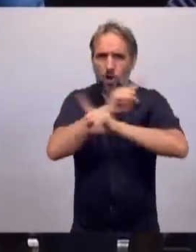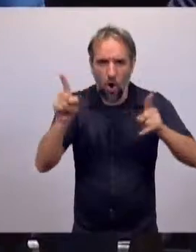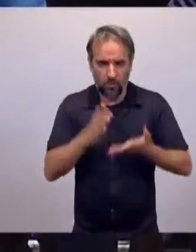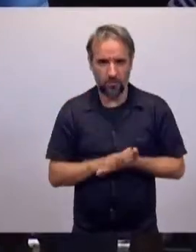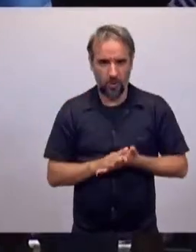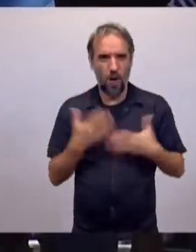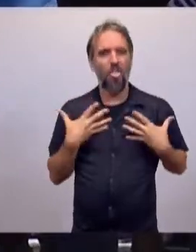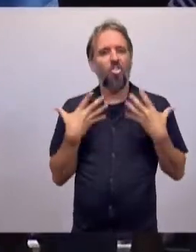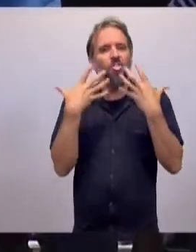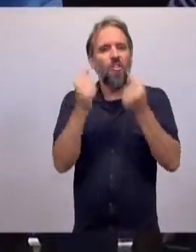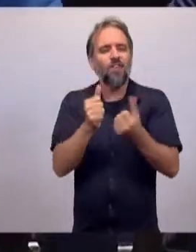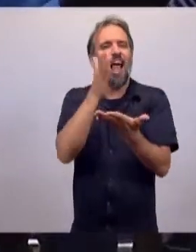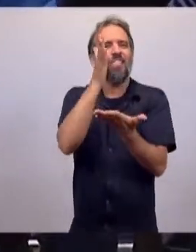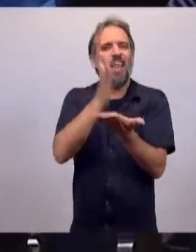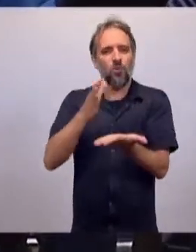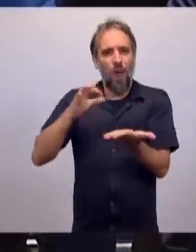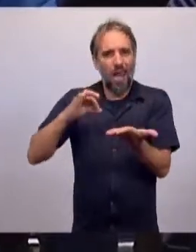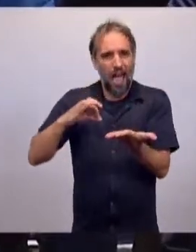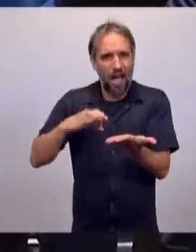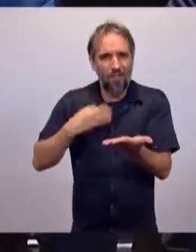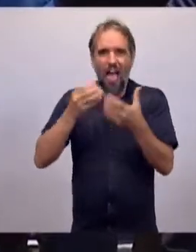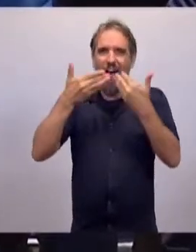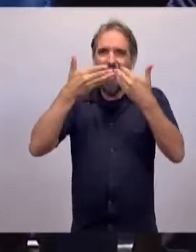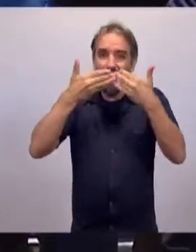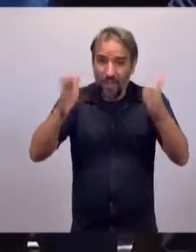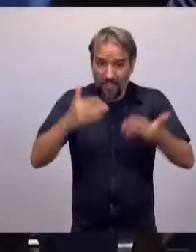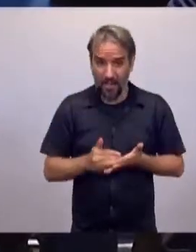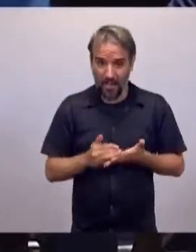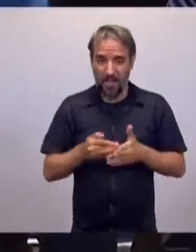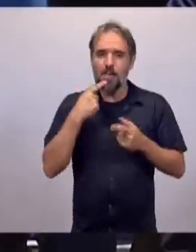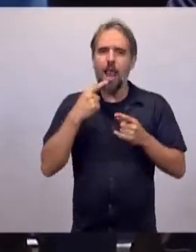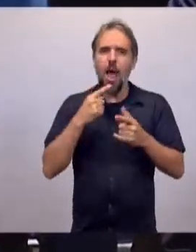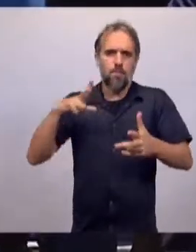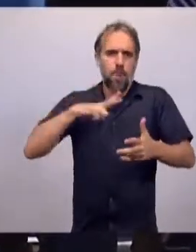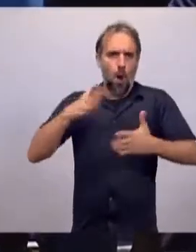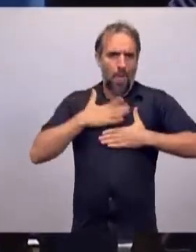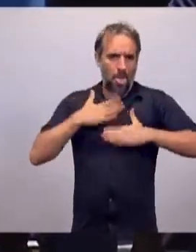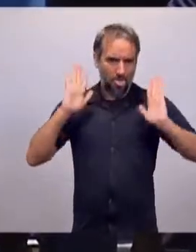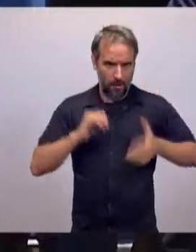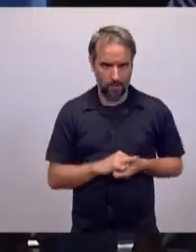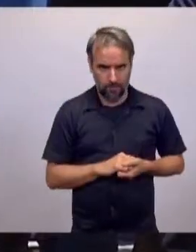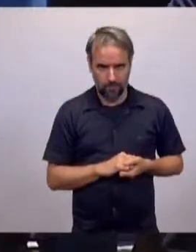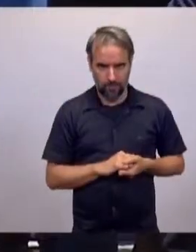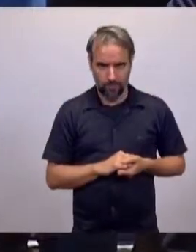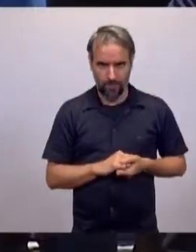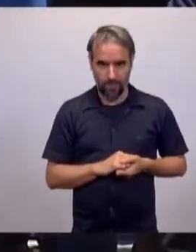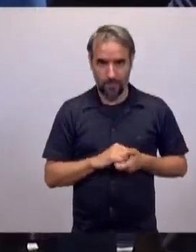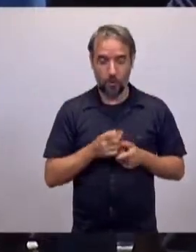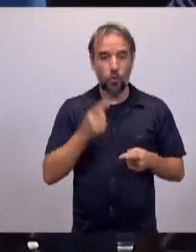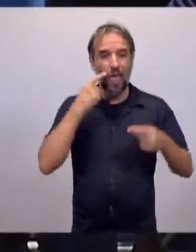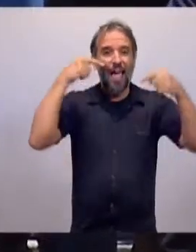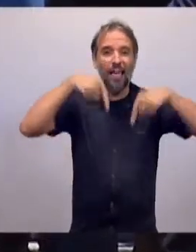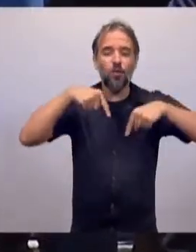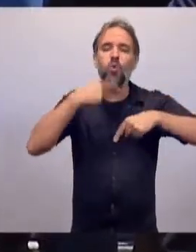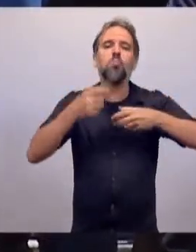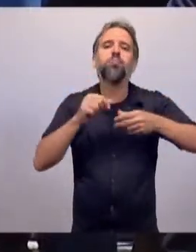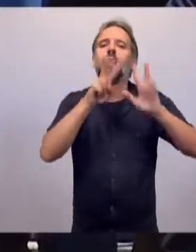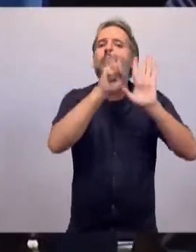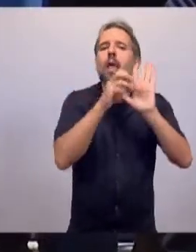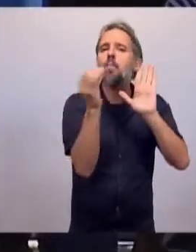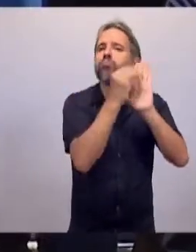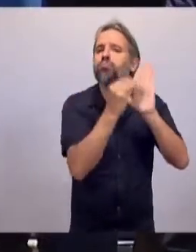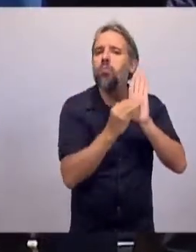en defensa del derecho a la vida, a la libertad y a la propiedad, cuyas instituciones fundamentales